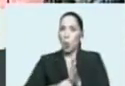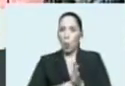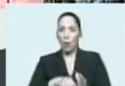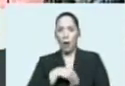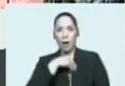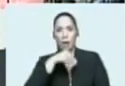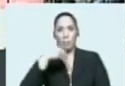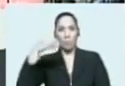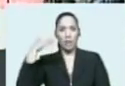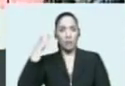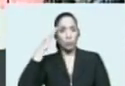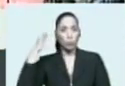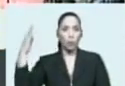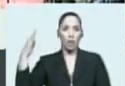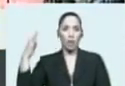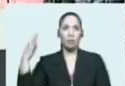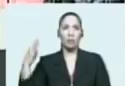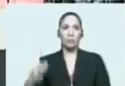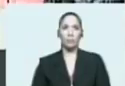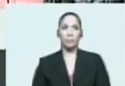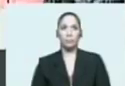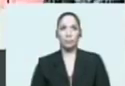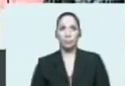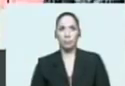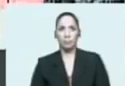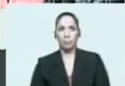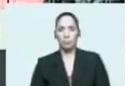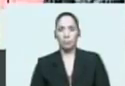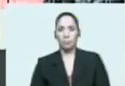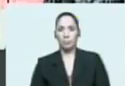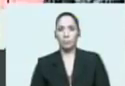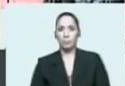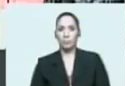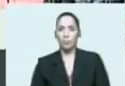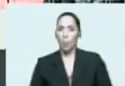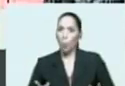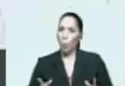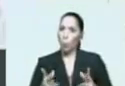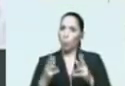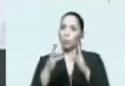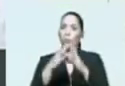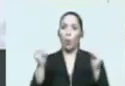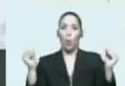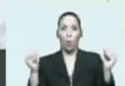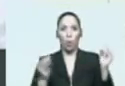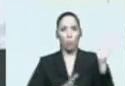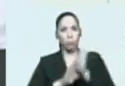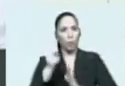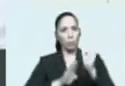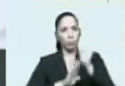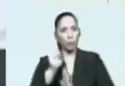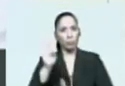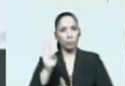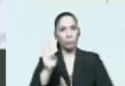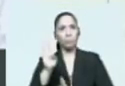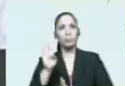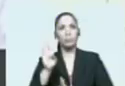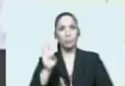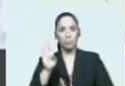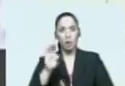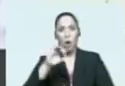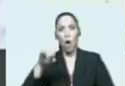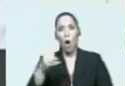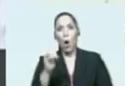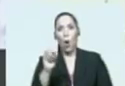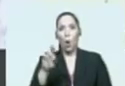cortando todas las posibles posibilidades de su desarrollo pleno jorge rodríguez construyó un partido